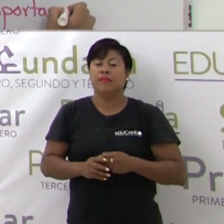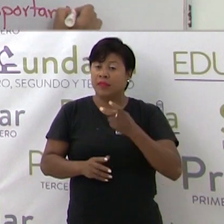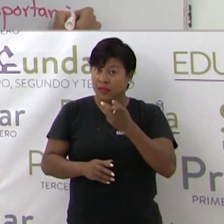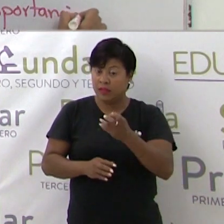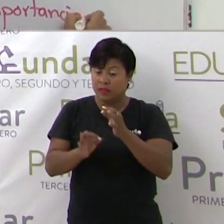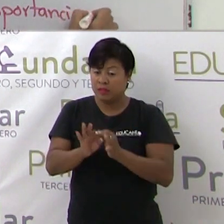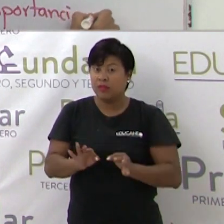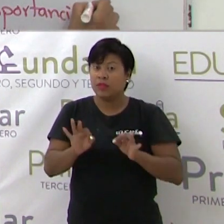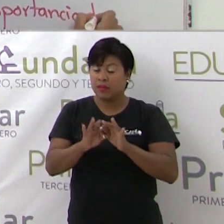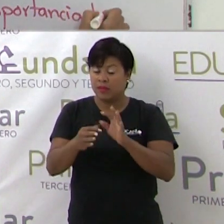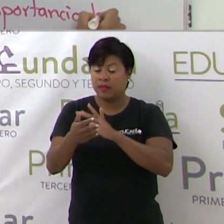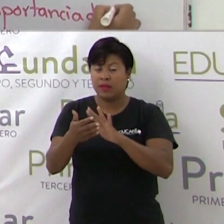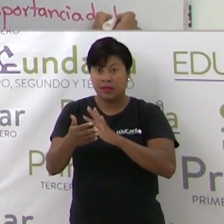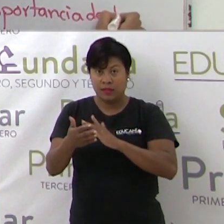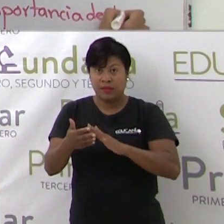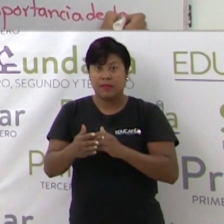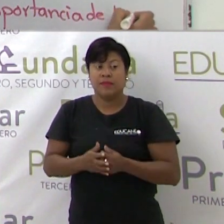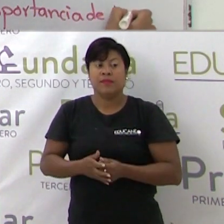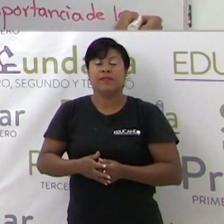Importancia de leer.